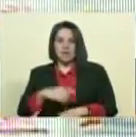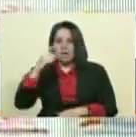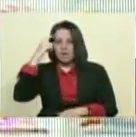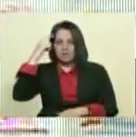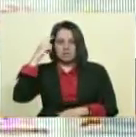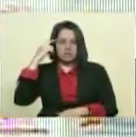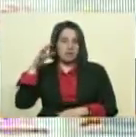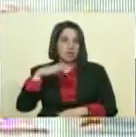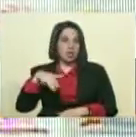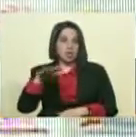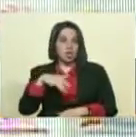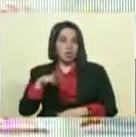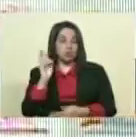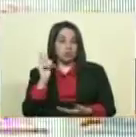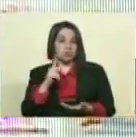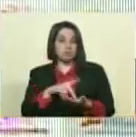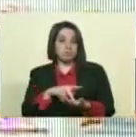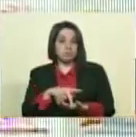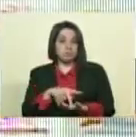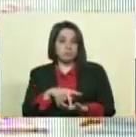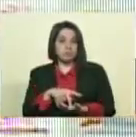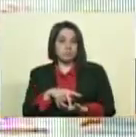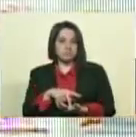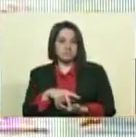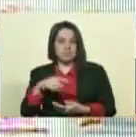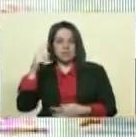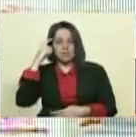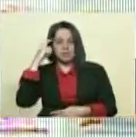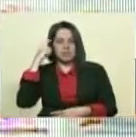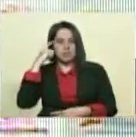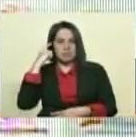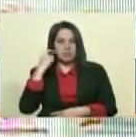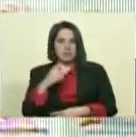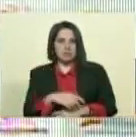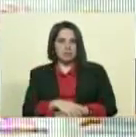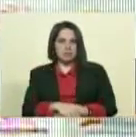parados. Y saber que...